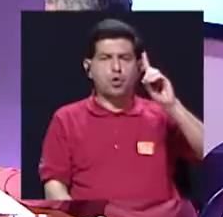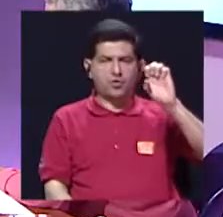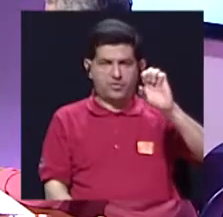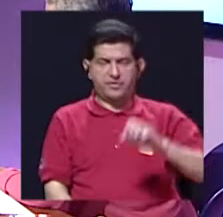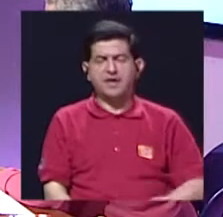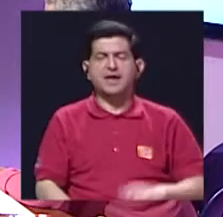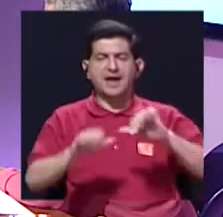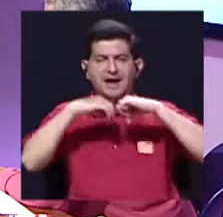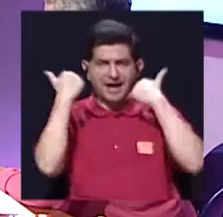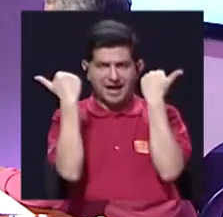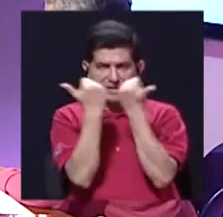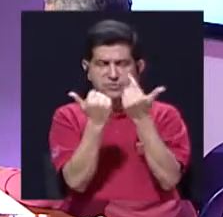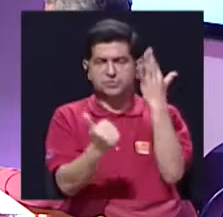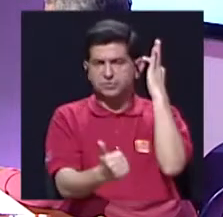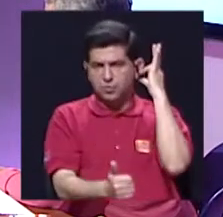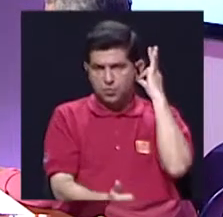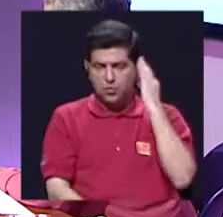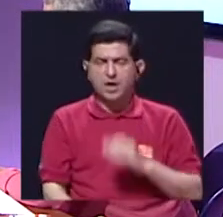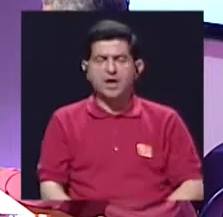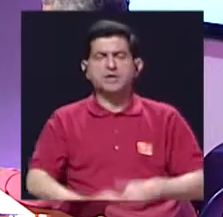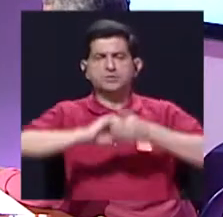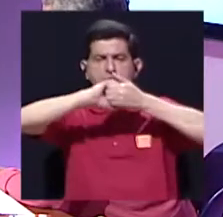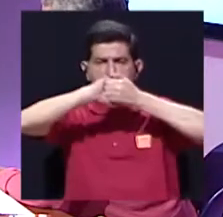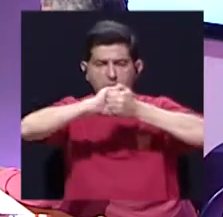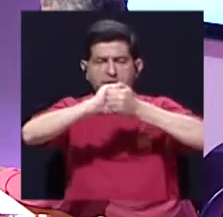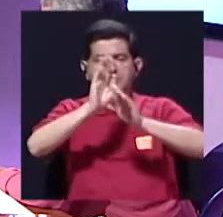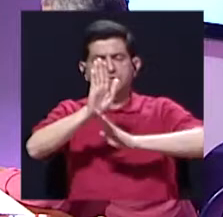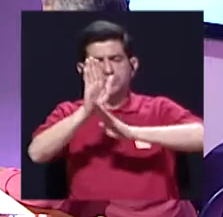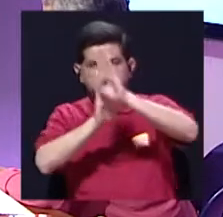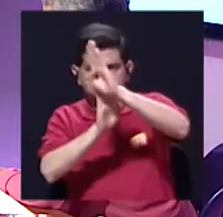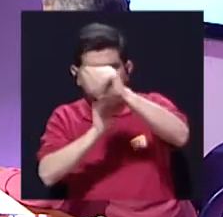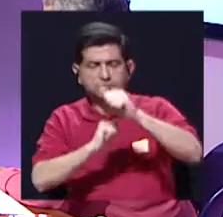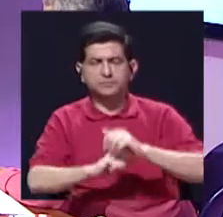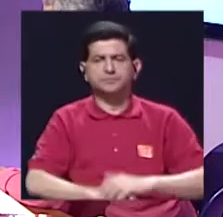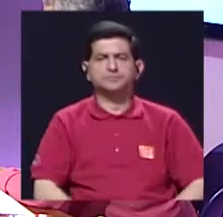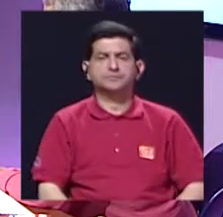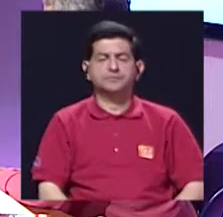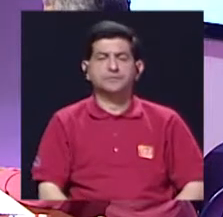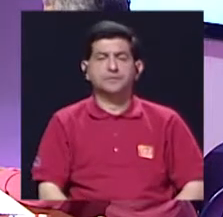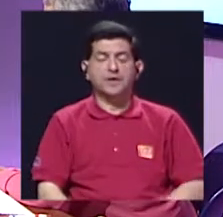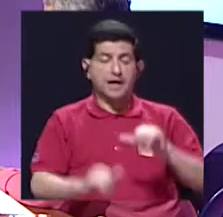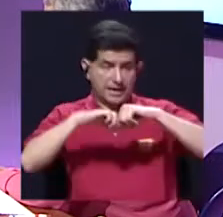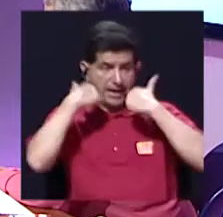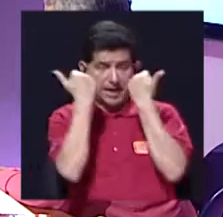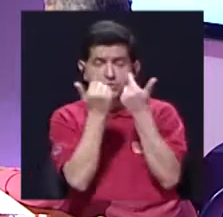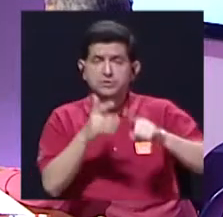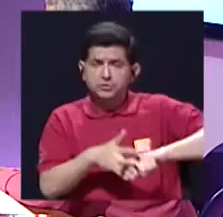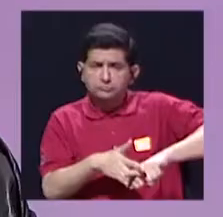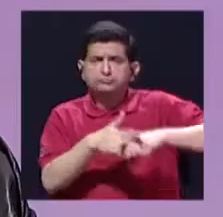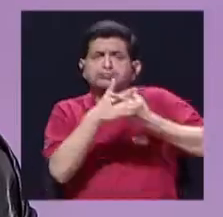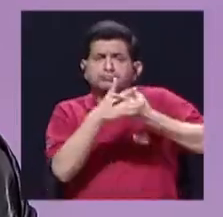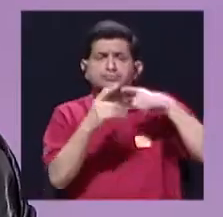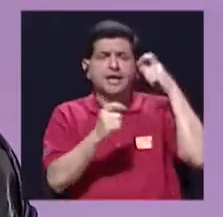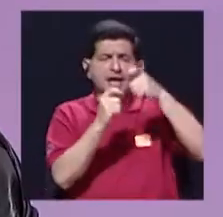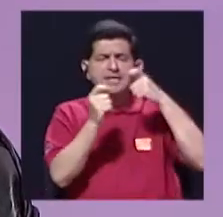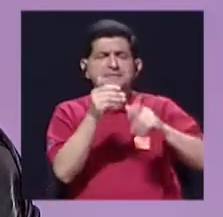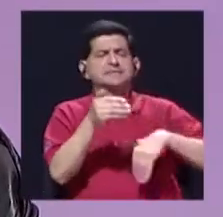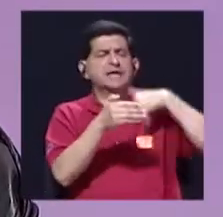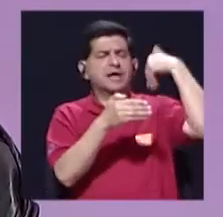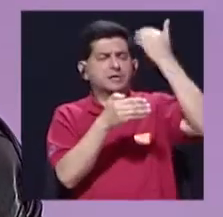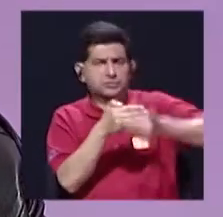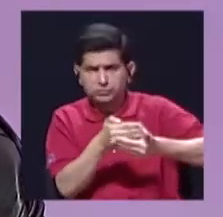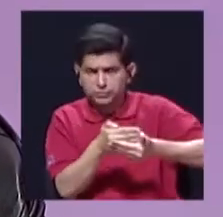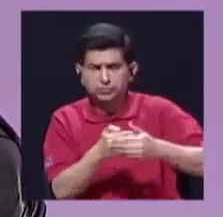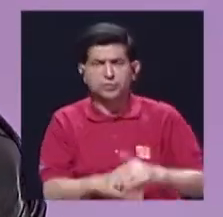la Asociación de Mujeres en Cooperación para el Desarrollo. AMUCODE nació precisamente después de